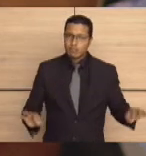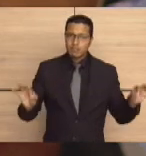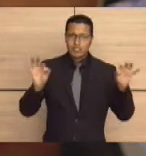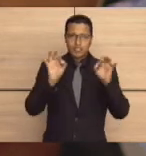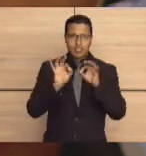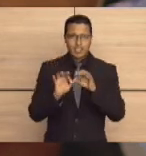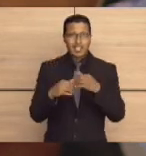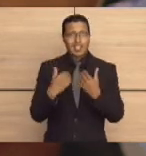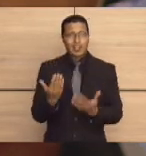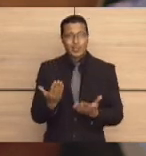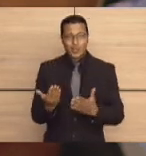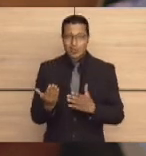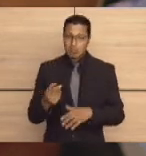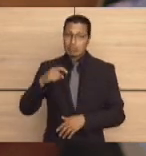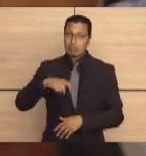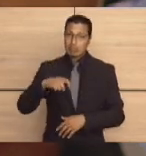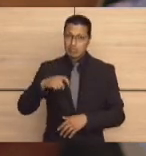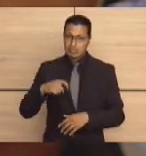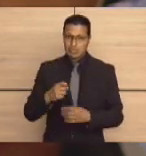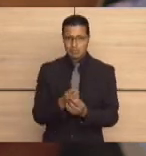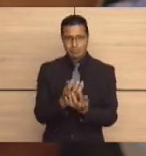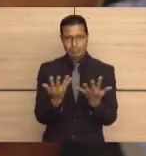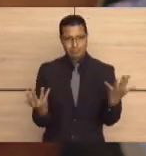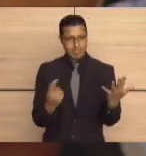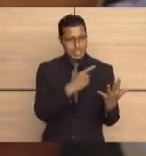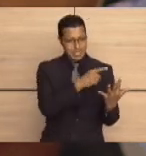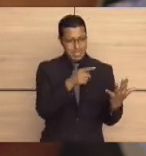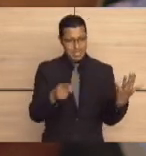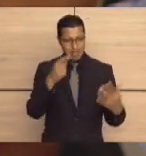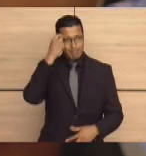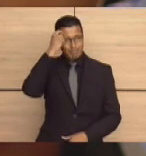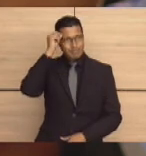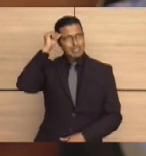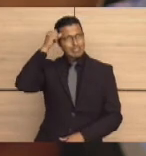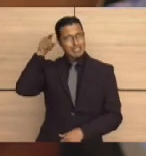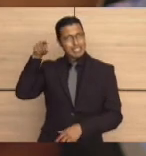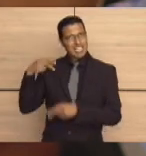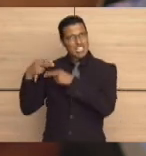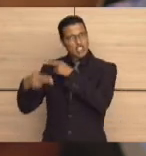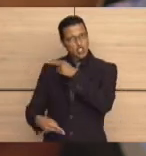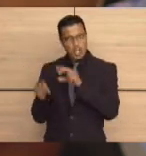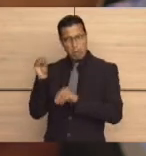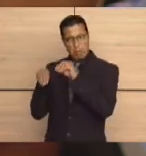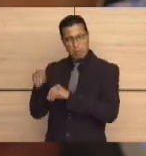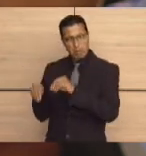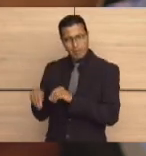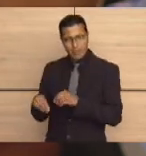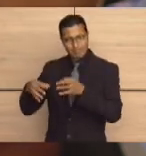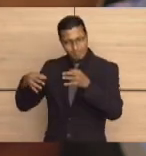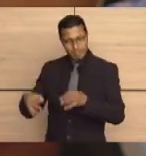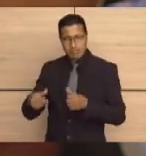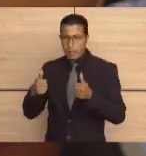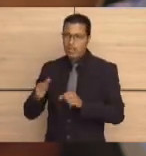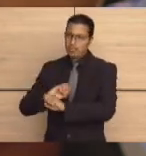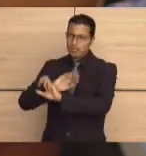y de la necesidad de tener muchos elementos en cuenta para construir ese relato. ¿Por qué? Porque yo siento que todavía